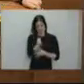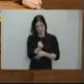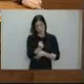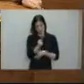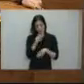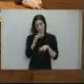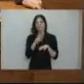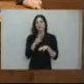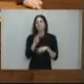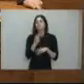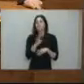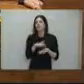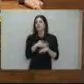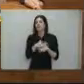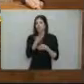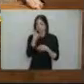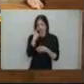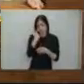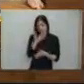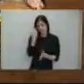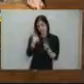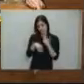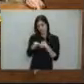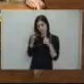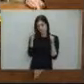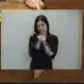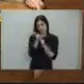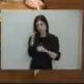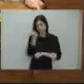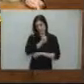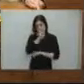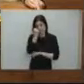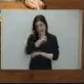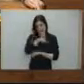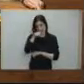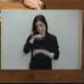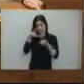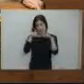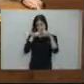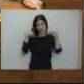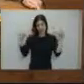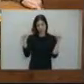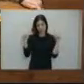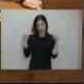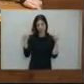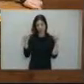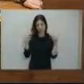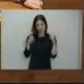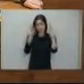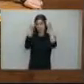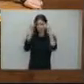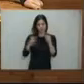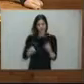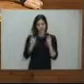Fíjense, señorías, el pasado 20 de diciembre Asturias se quedaba sin